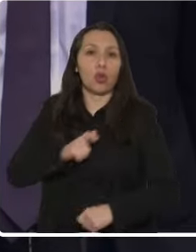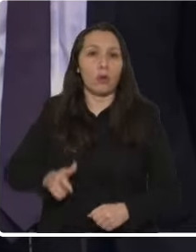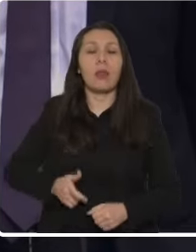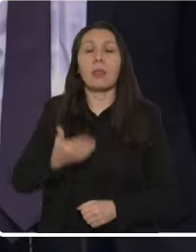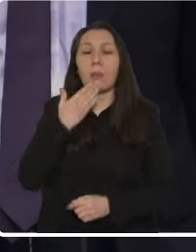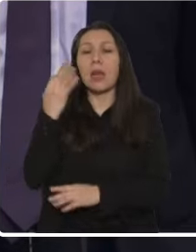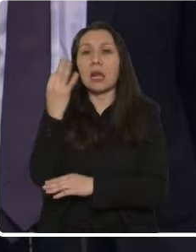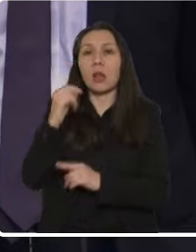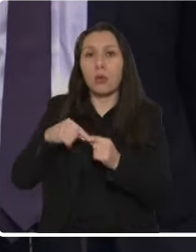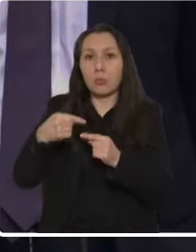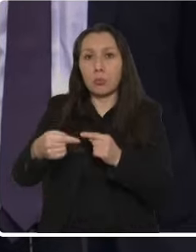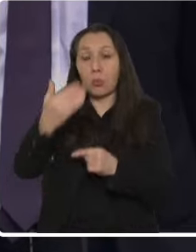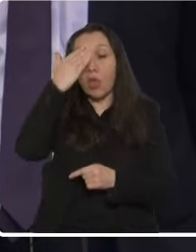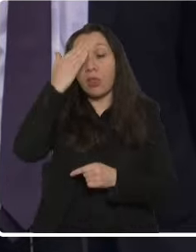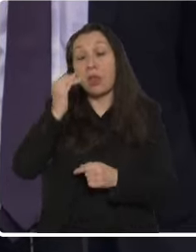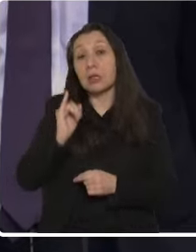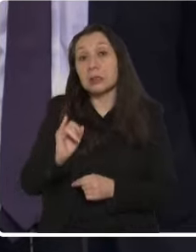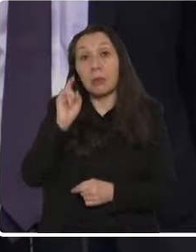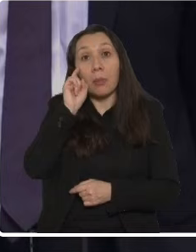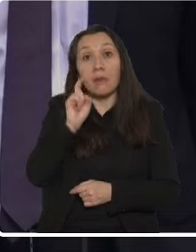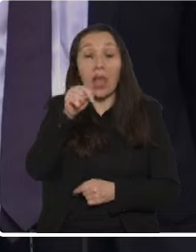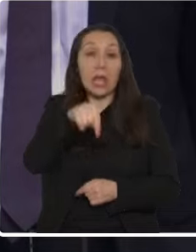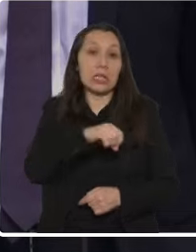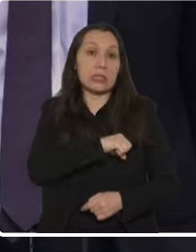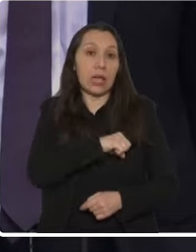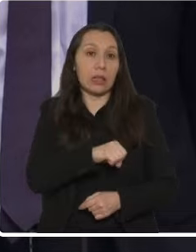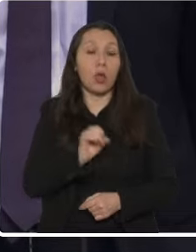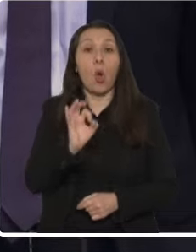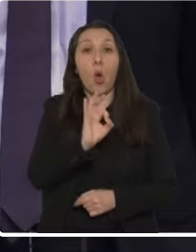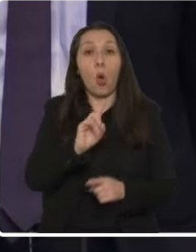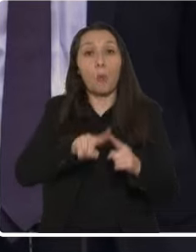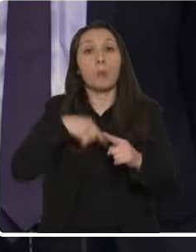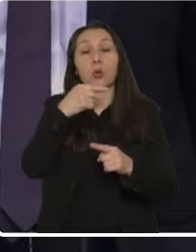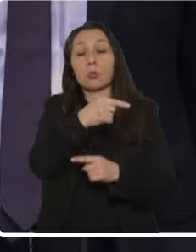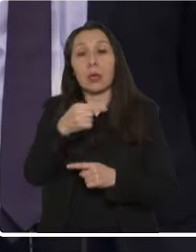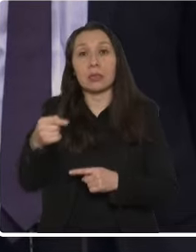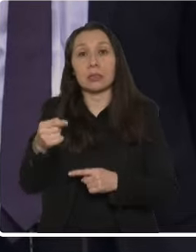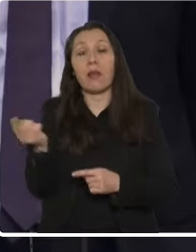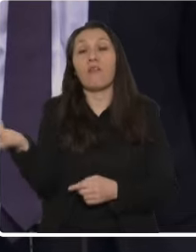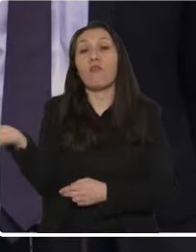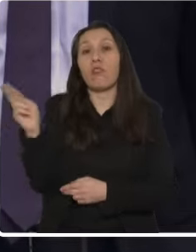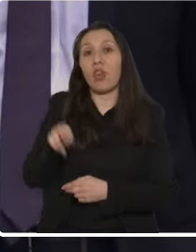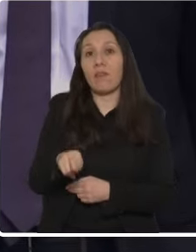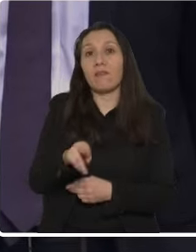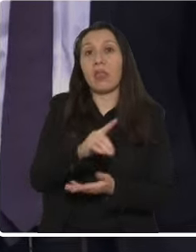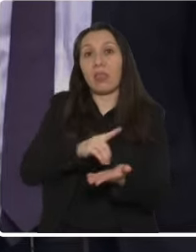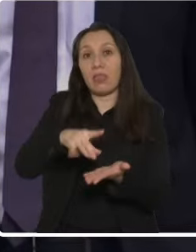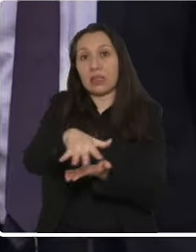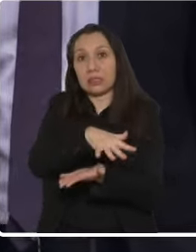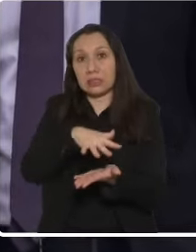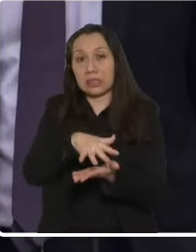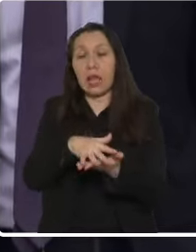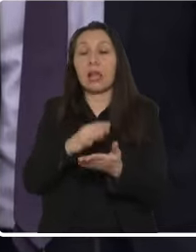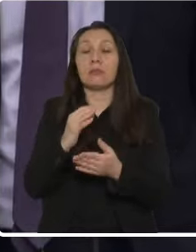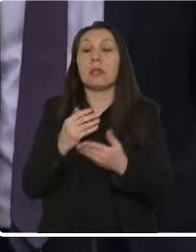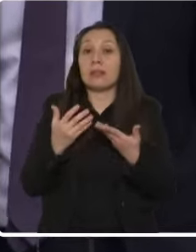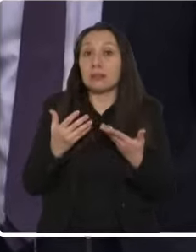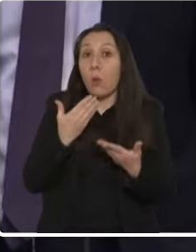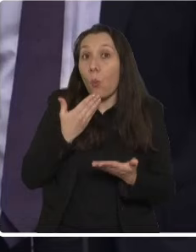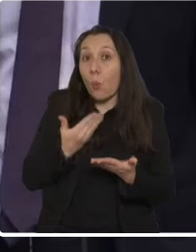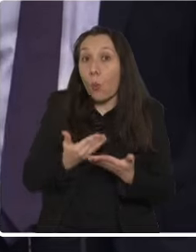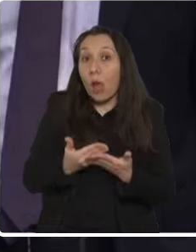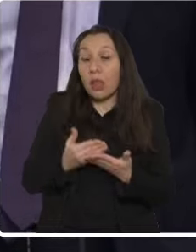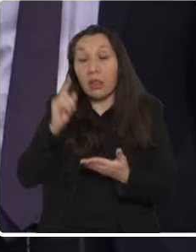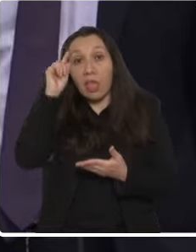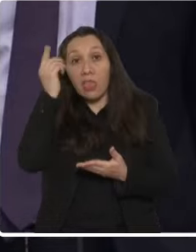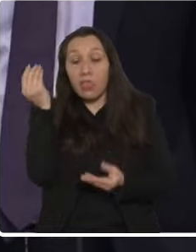tener una reunión en los próximos días. Hay que ver si prefieren hacerla aquí en Santiago o la próxima semana, que están de vuelta de la semana distrital. Y cada vez que surgen